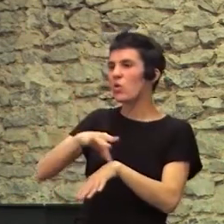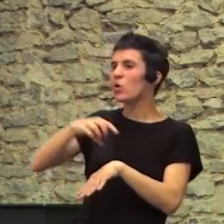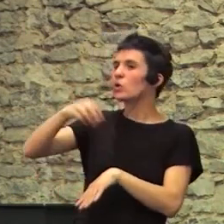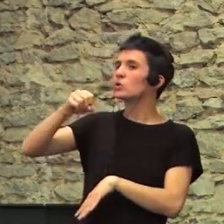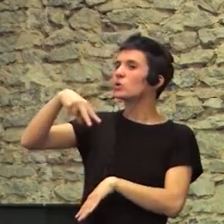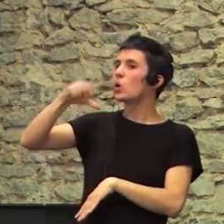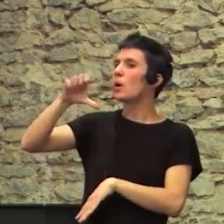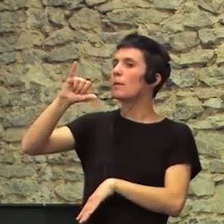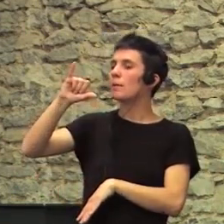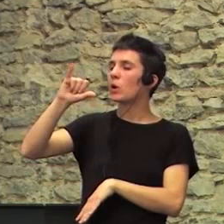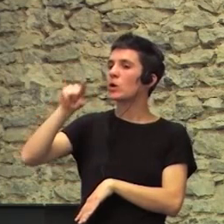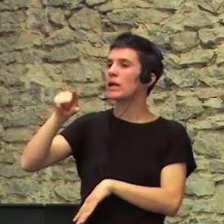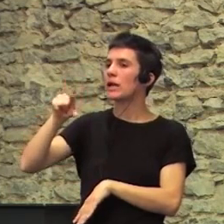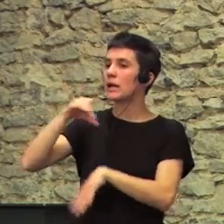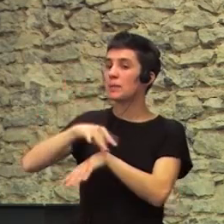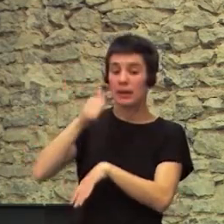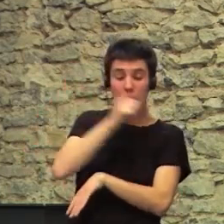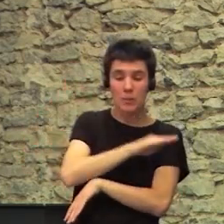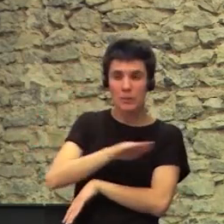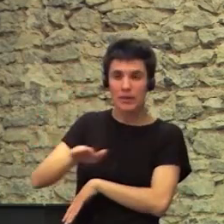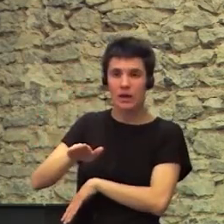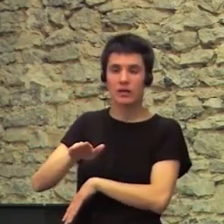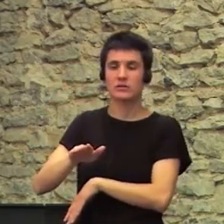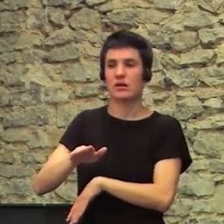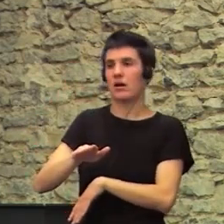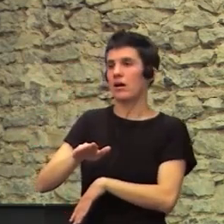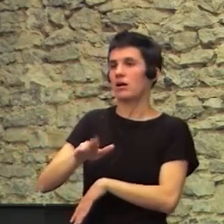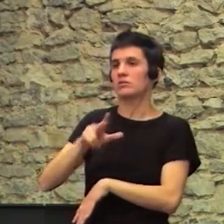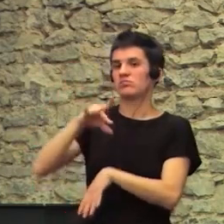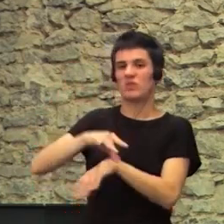un pediatra, tiene todos los títulos, ¿no? Pediatra, endocrinólogo,